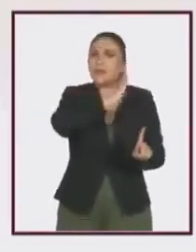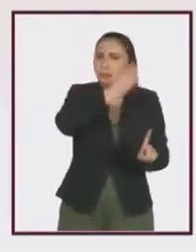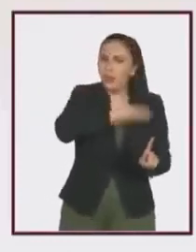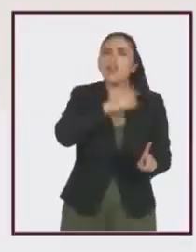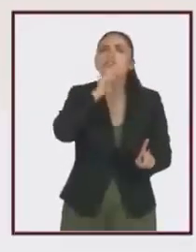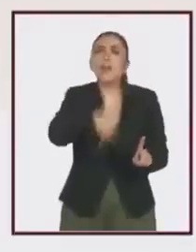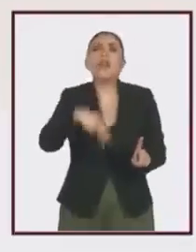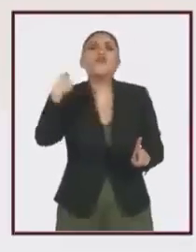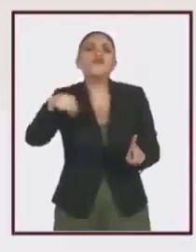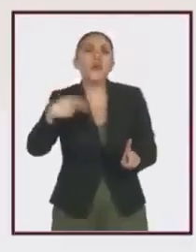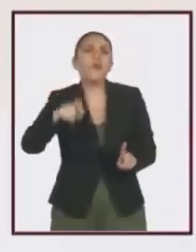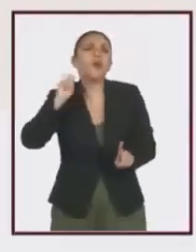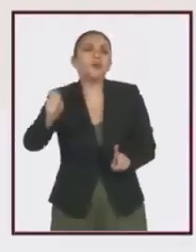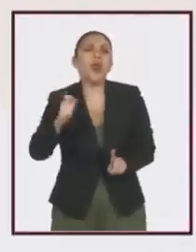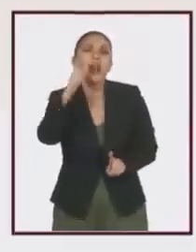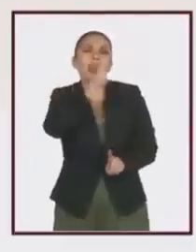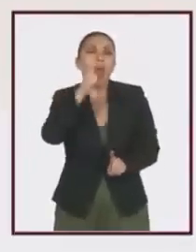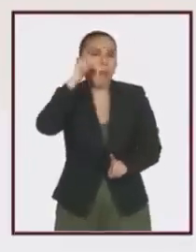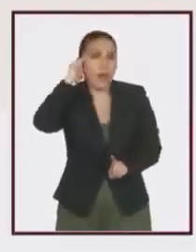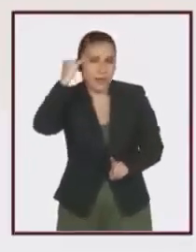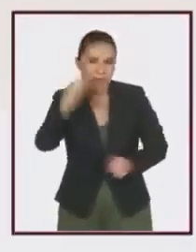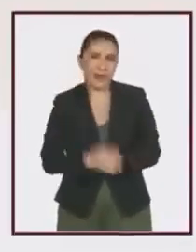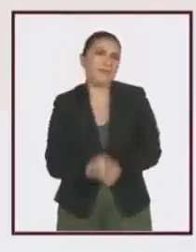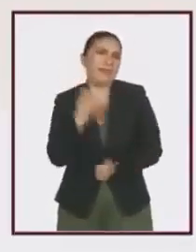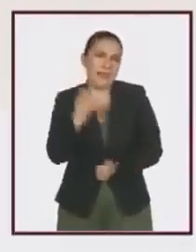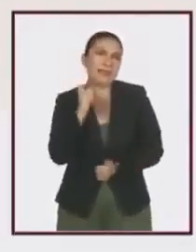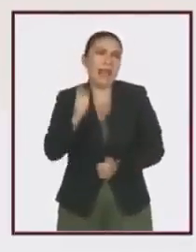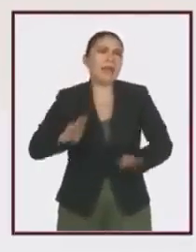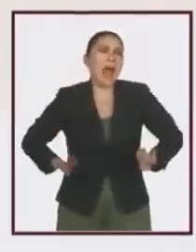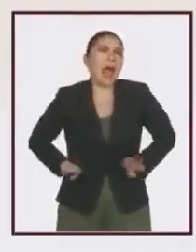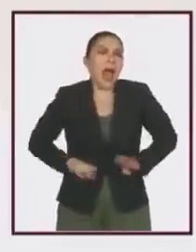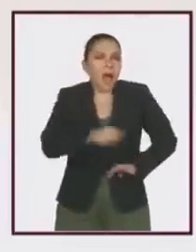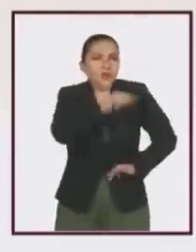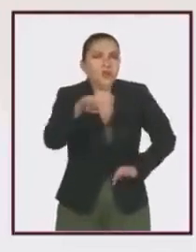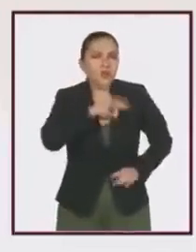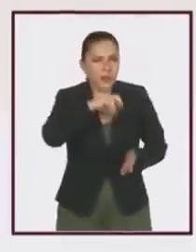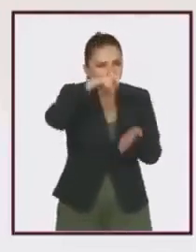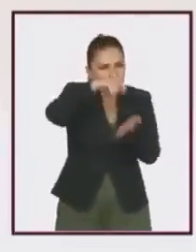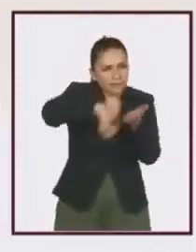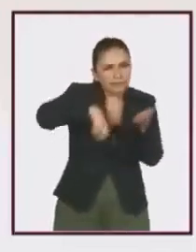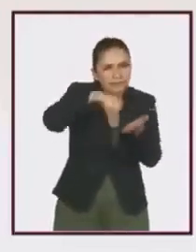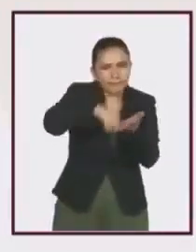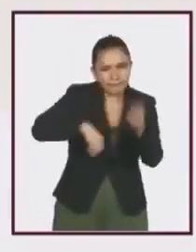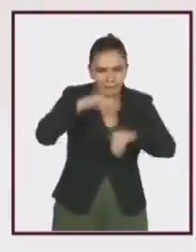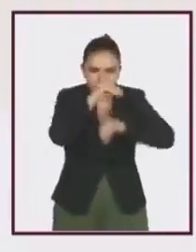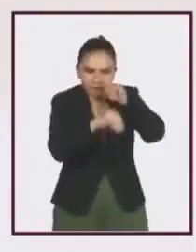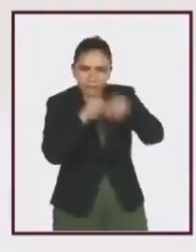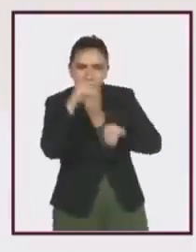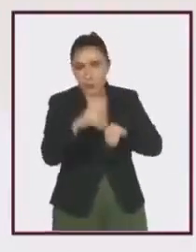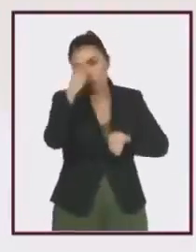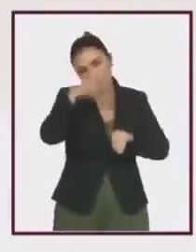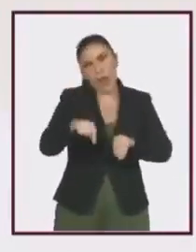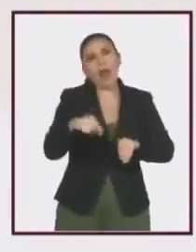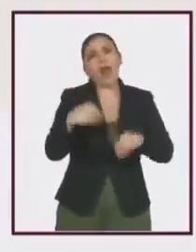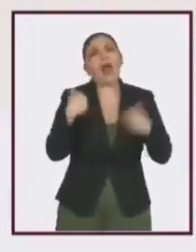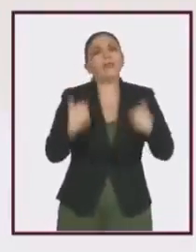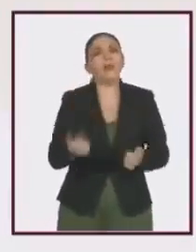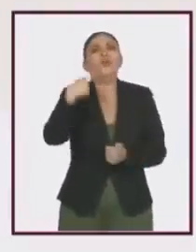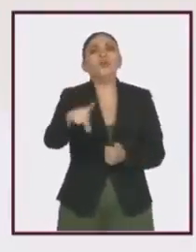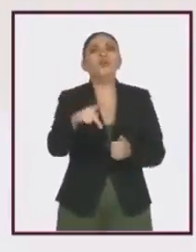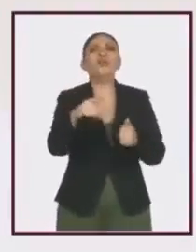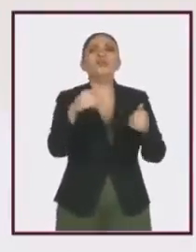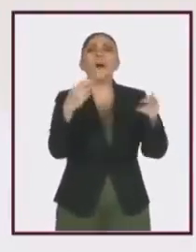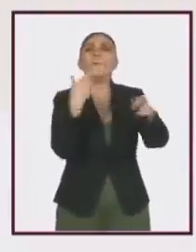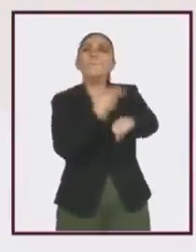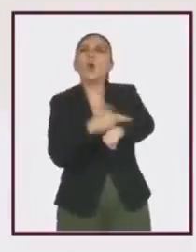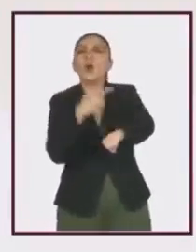en lengua indígena. Esas son el tipo de adecuaciones que se pueden hacer a un contenido o a un